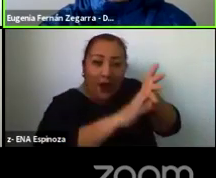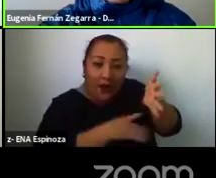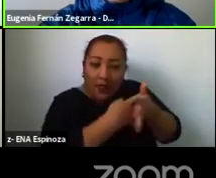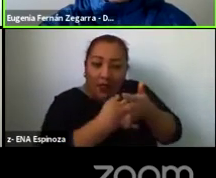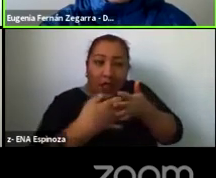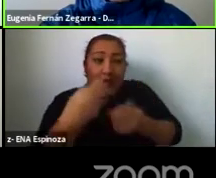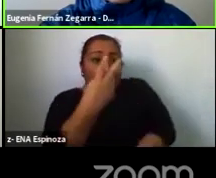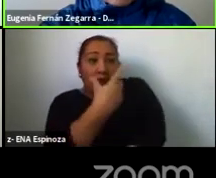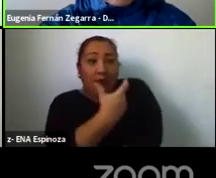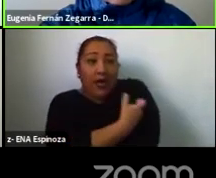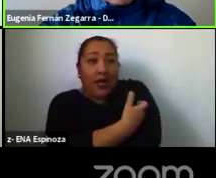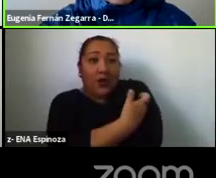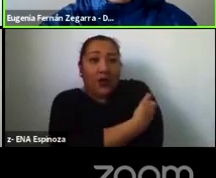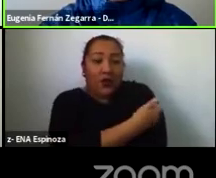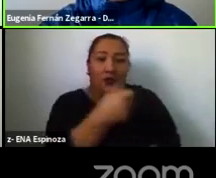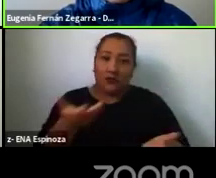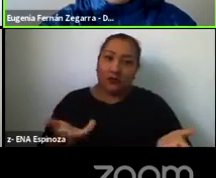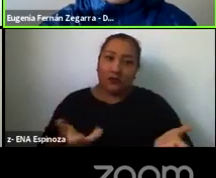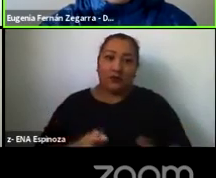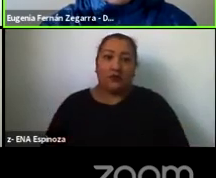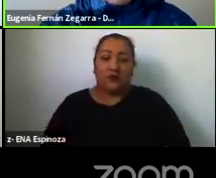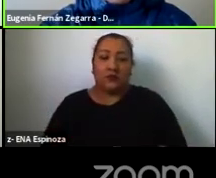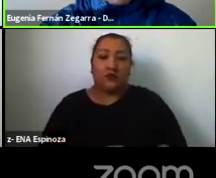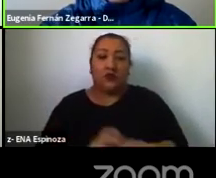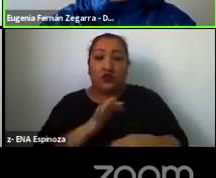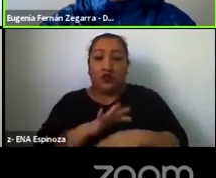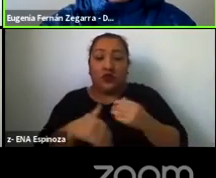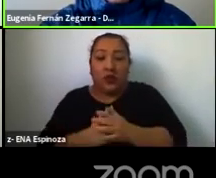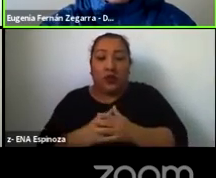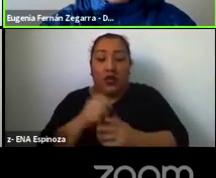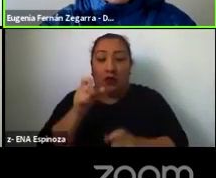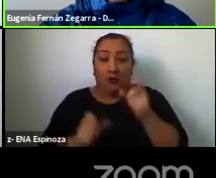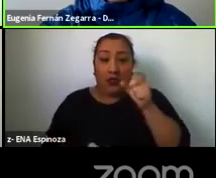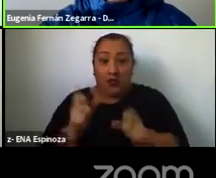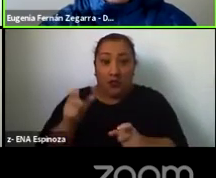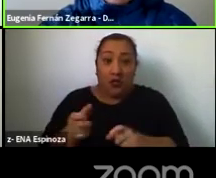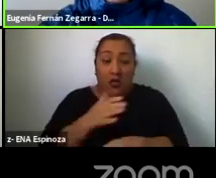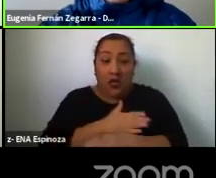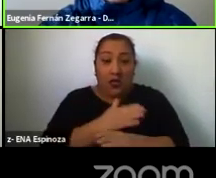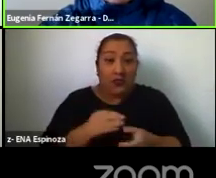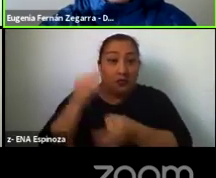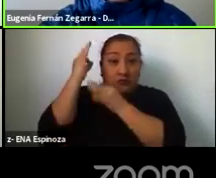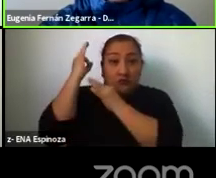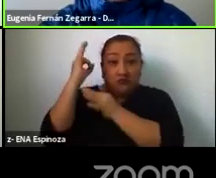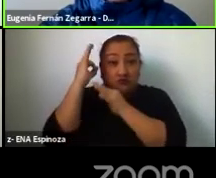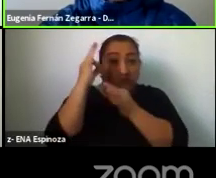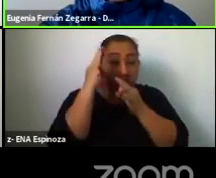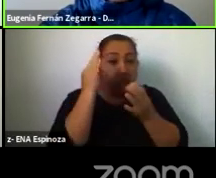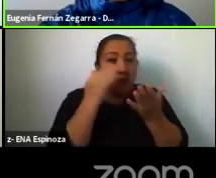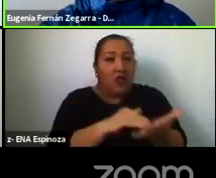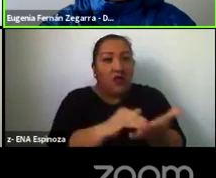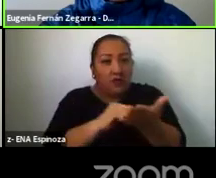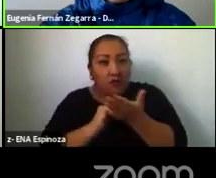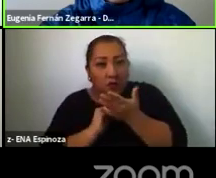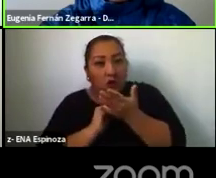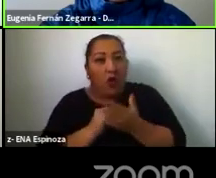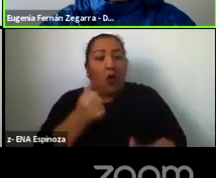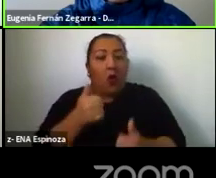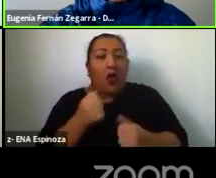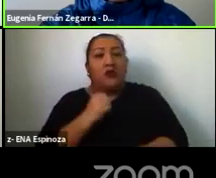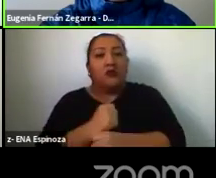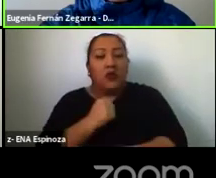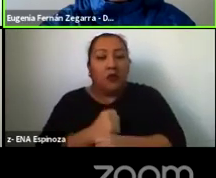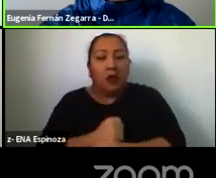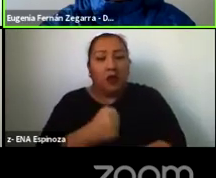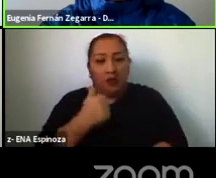permito precisar lo siguiente. Todas las personas que han expuesto han dado cuenta de cuál es el